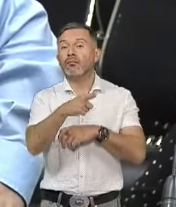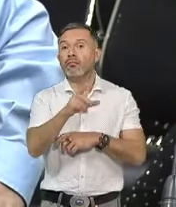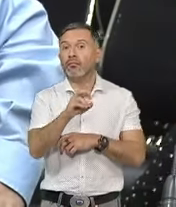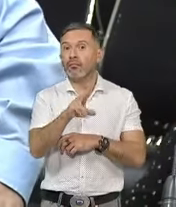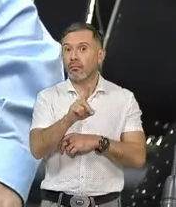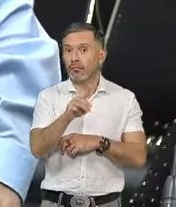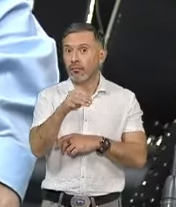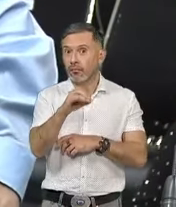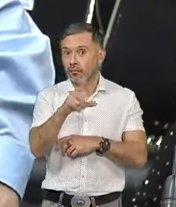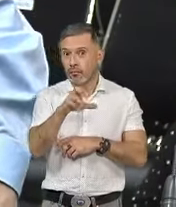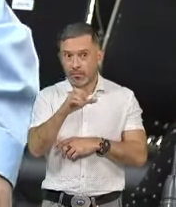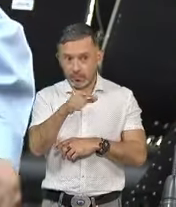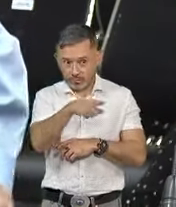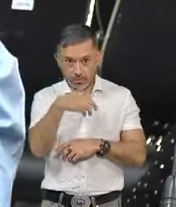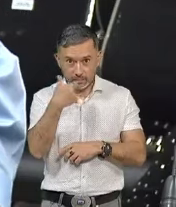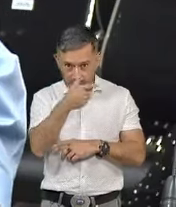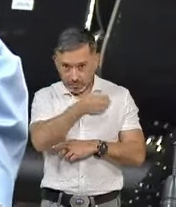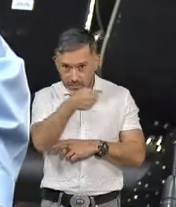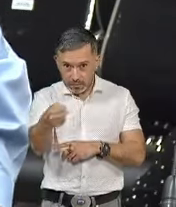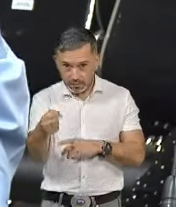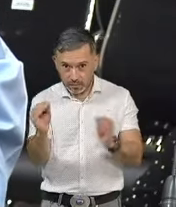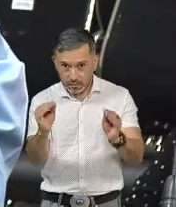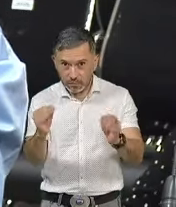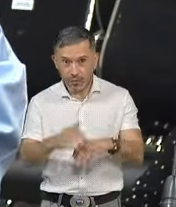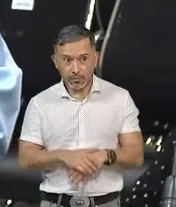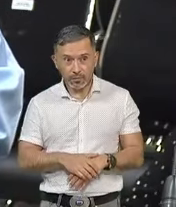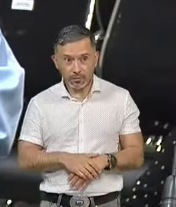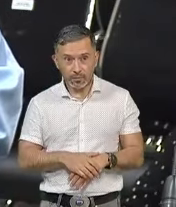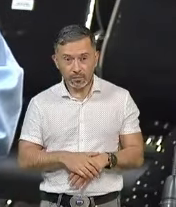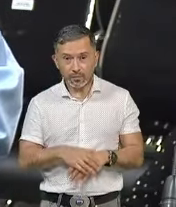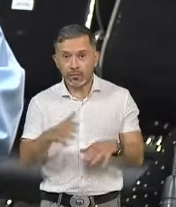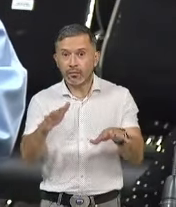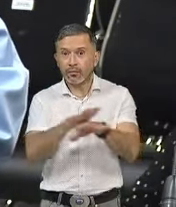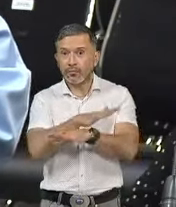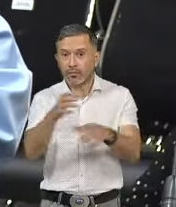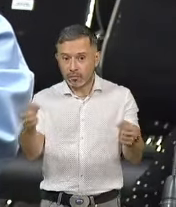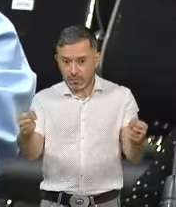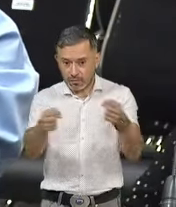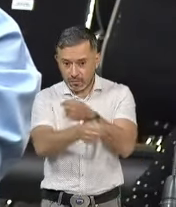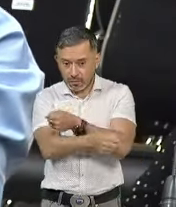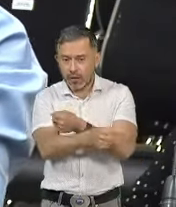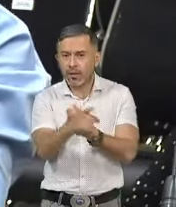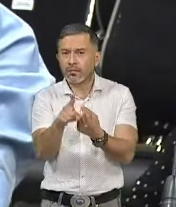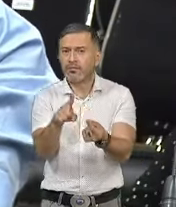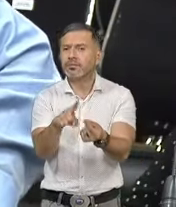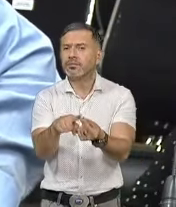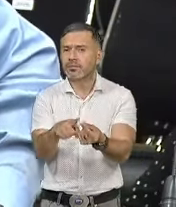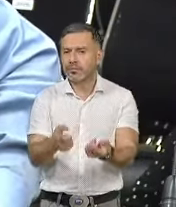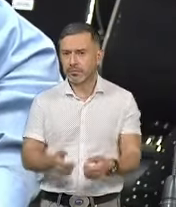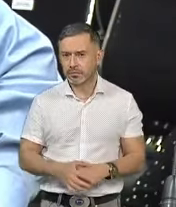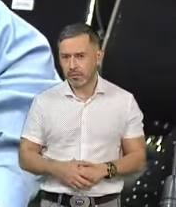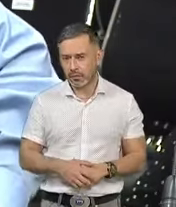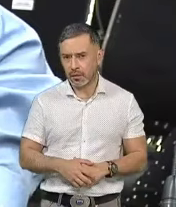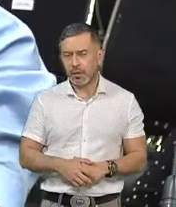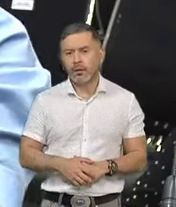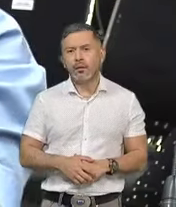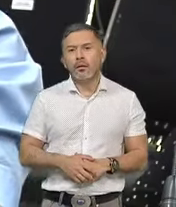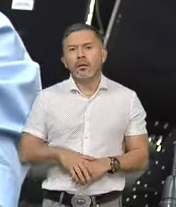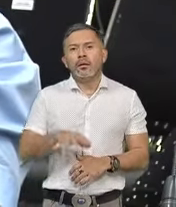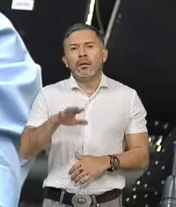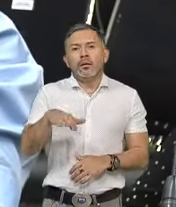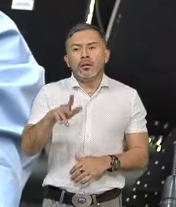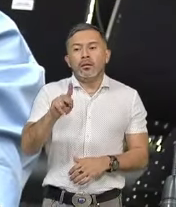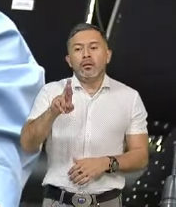molécula o a quién van a proponer como bien decía el representante del